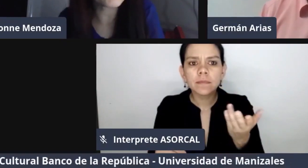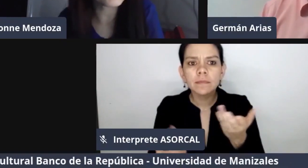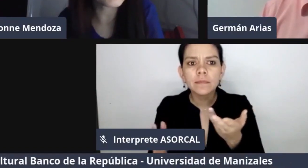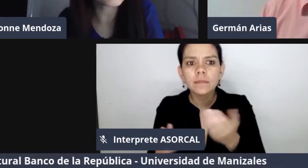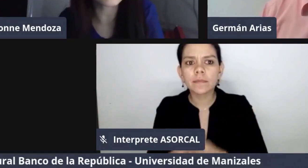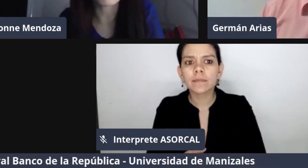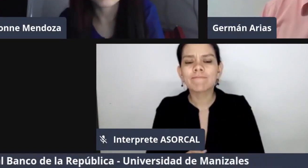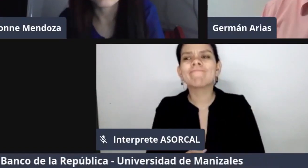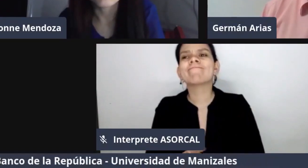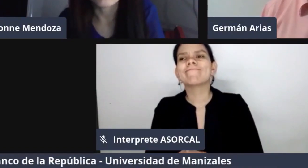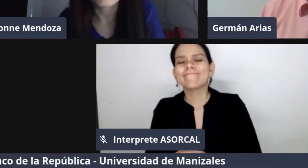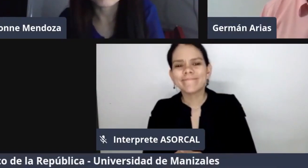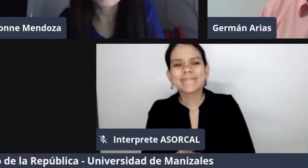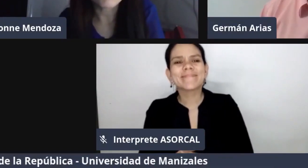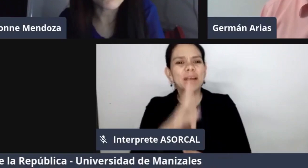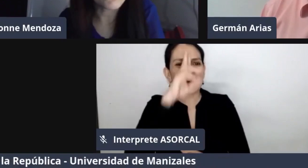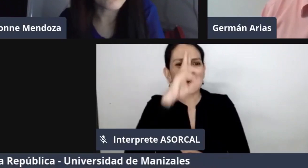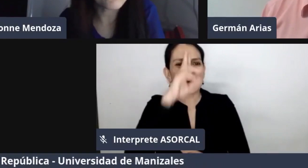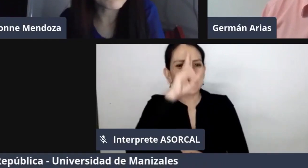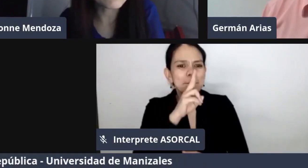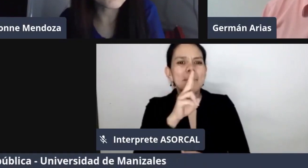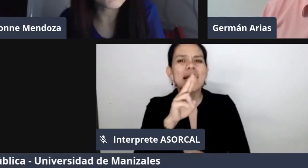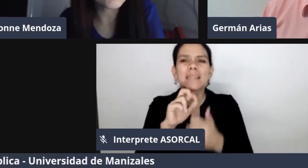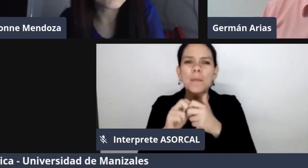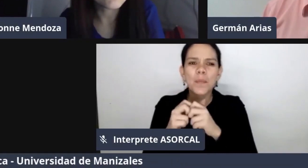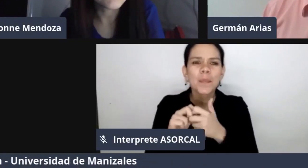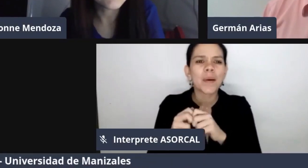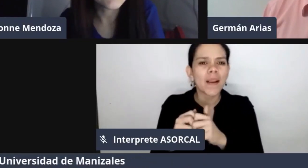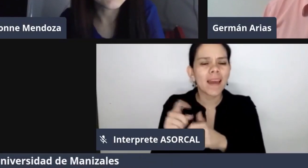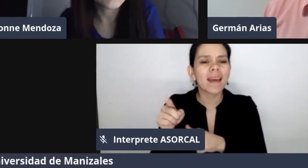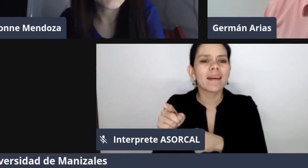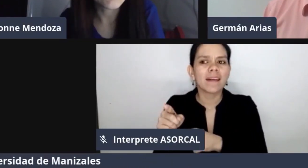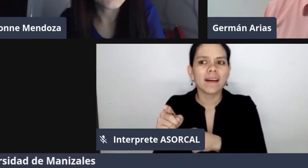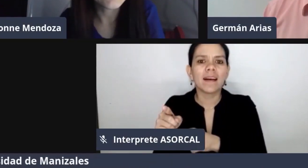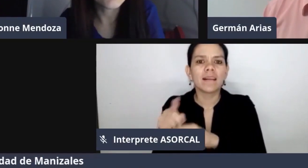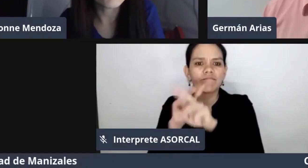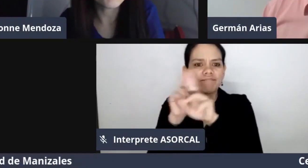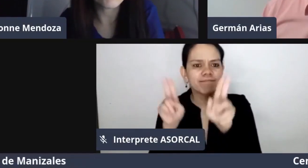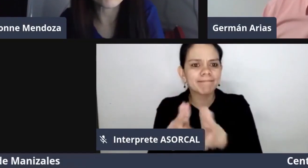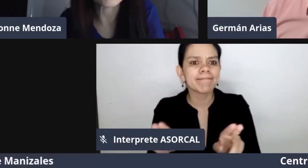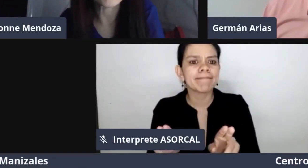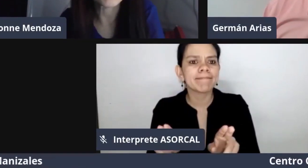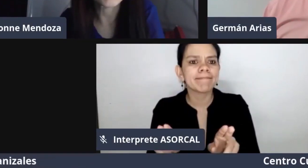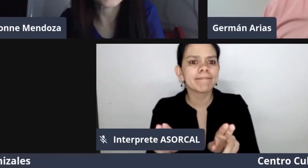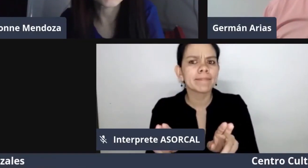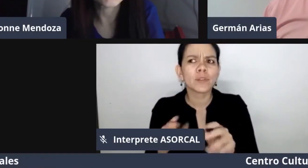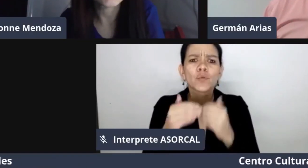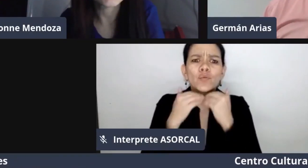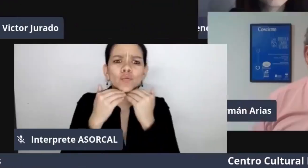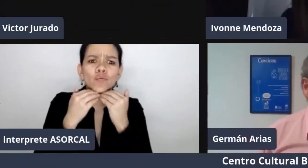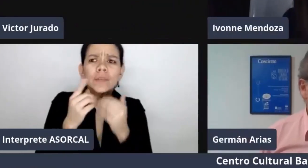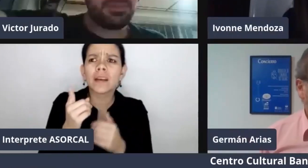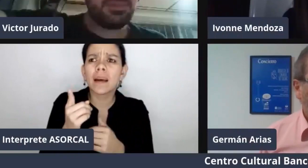Seguramente con la conexión, o no sé si nuestro colaborador Víctor sabe qué ocurrió.